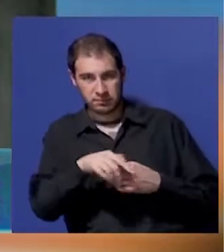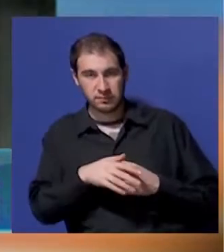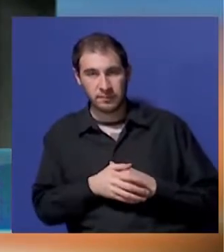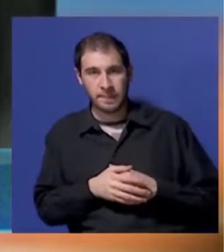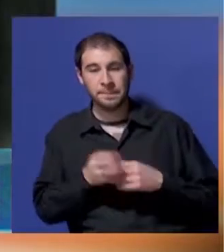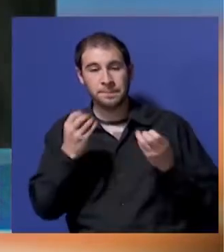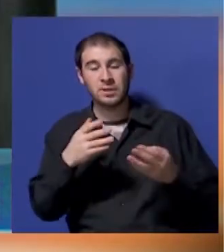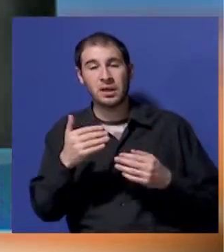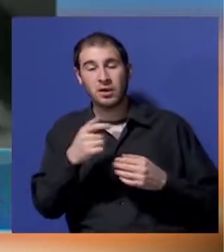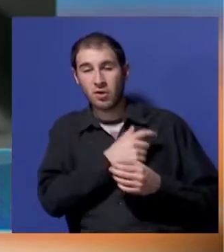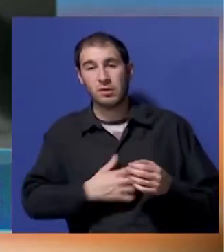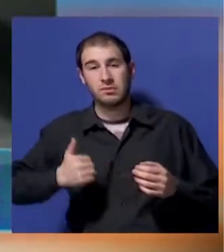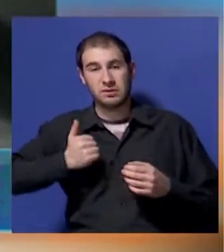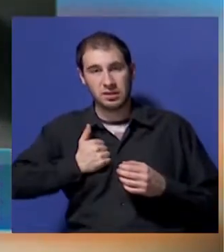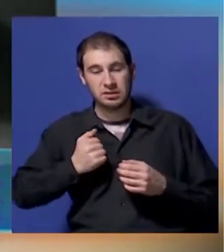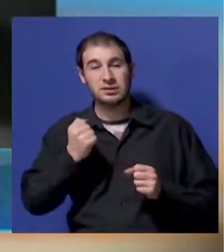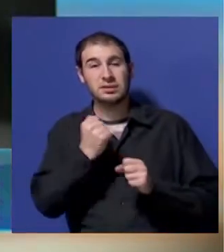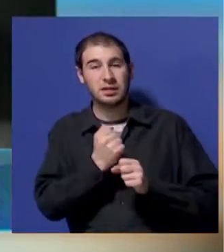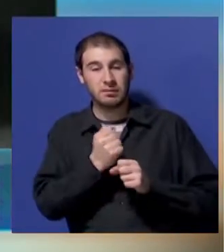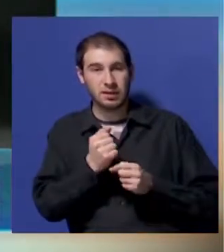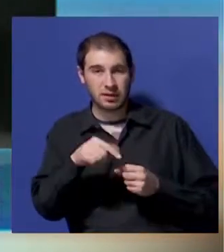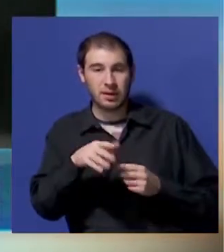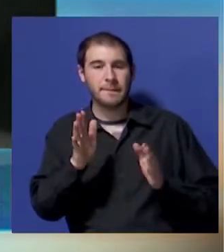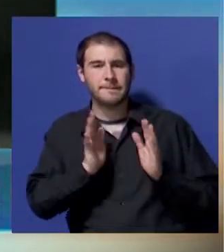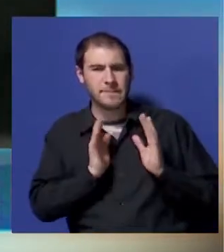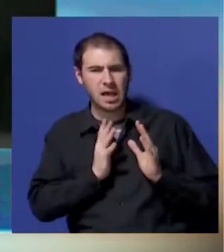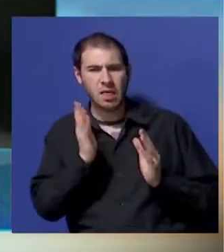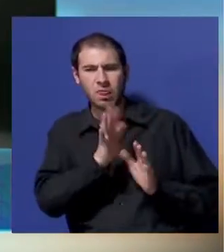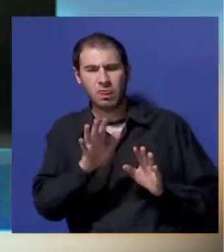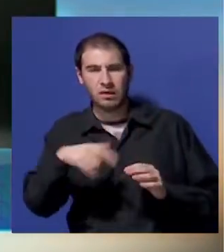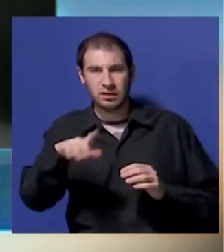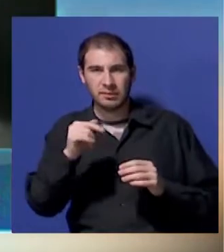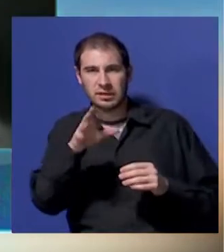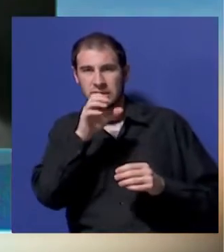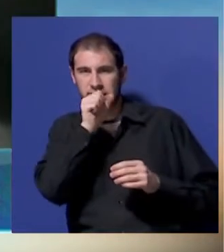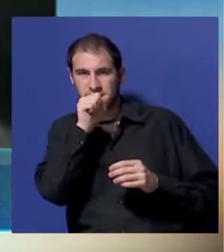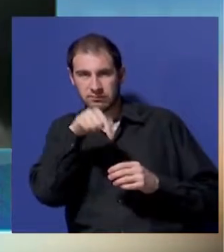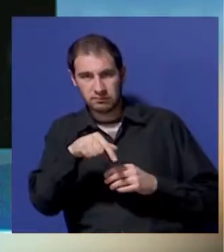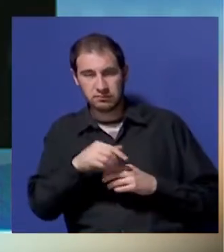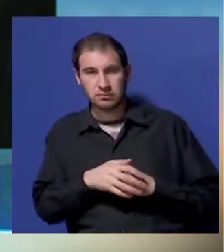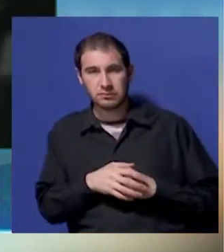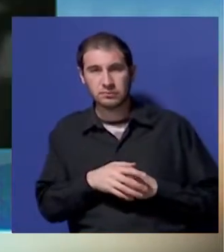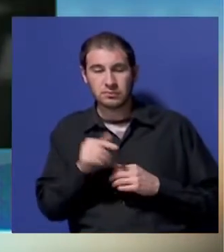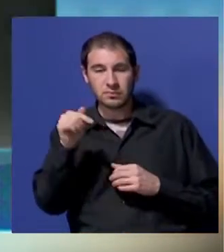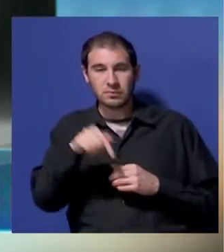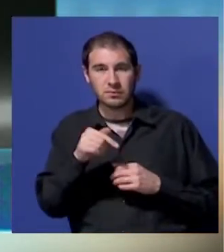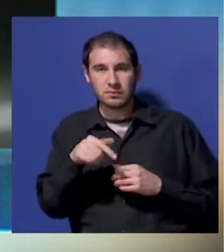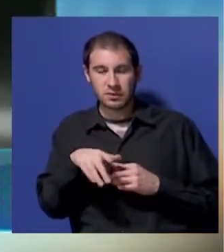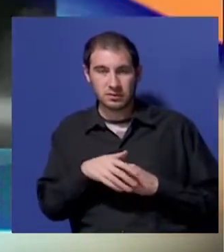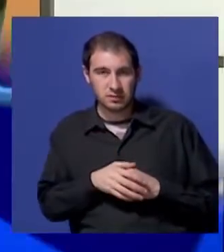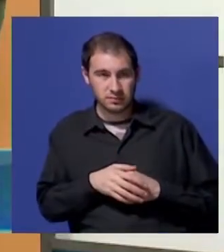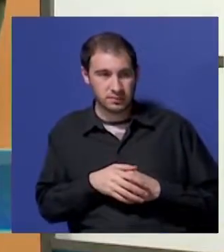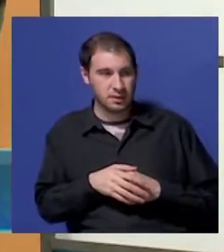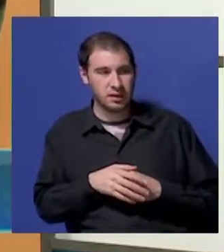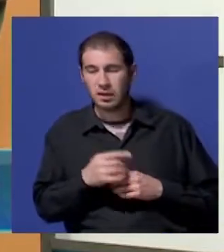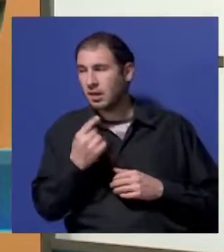porque la dictadura operaba con el miedo, con el terror y en la clandestinidad. Eso es lo que ayuda a comprender un poco. Claro.